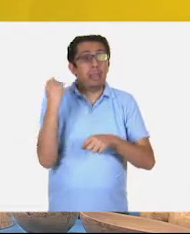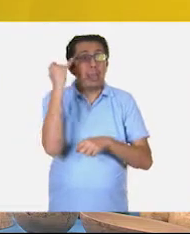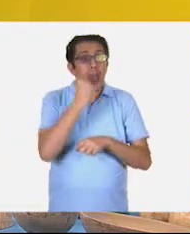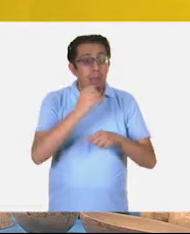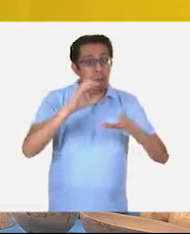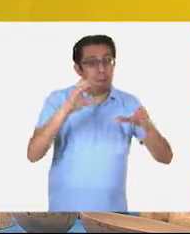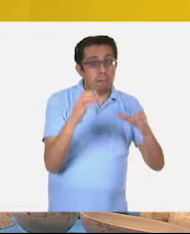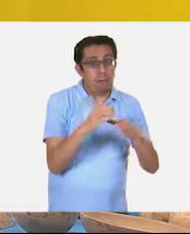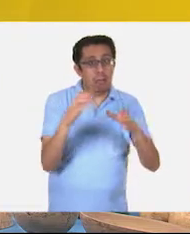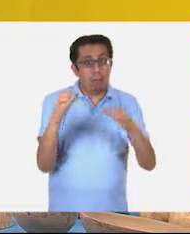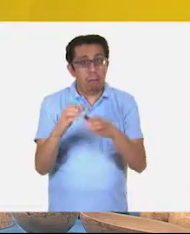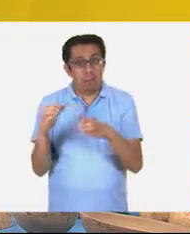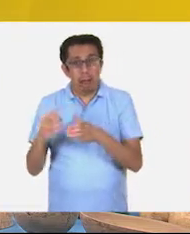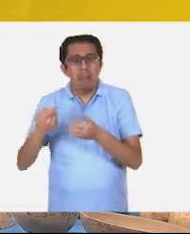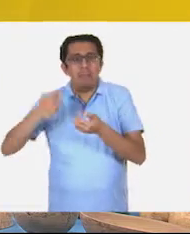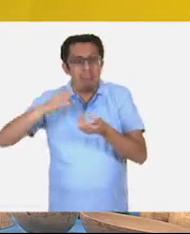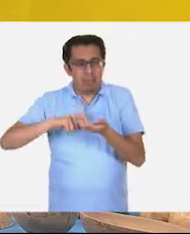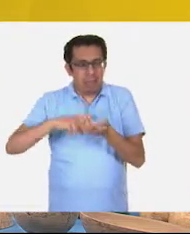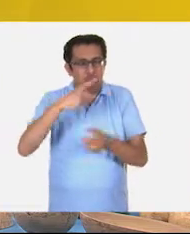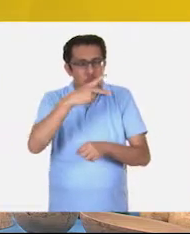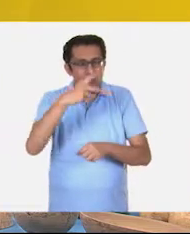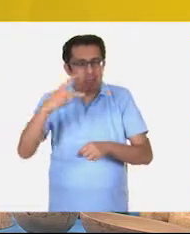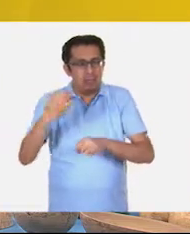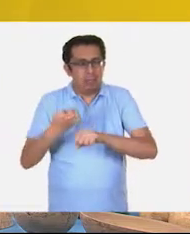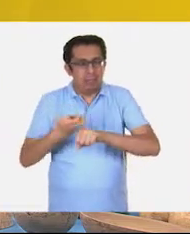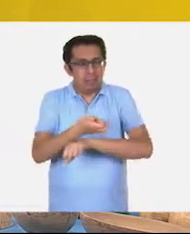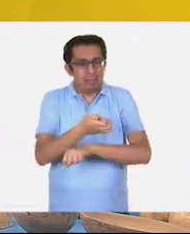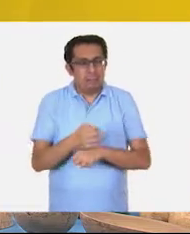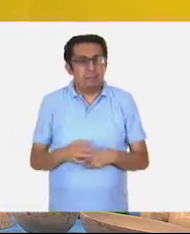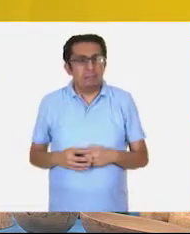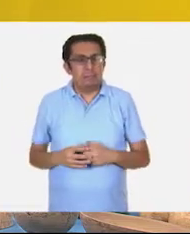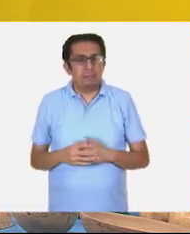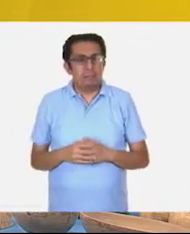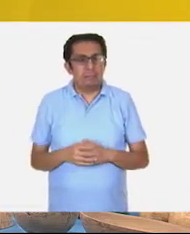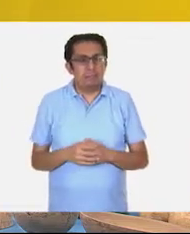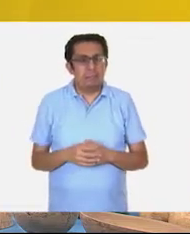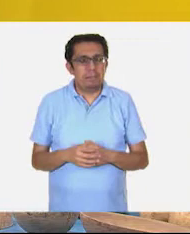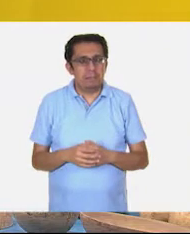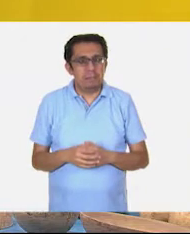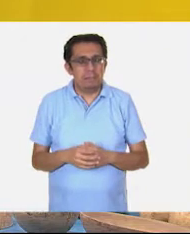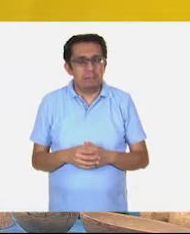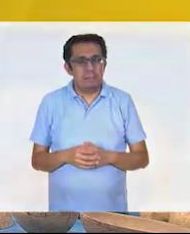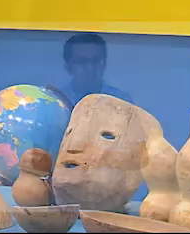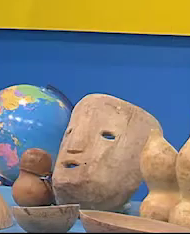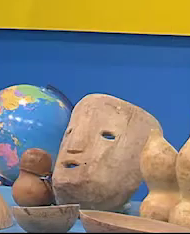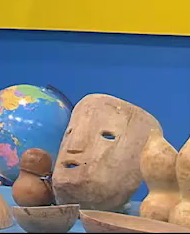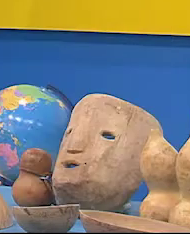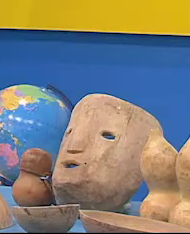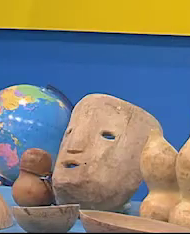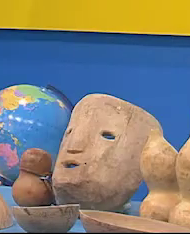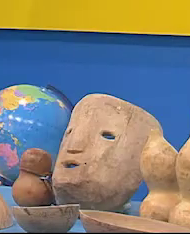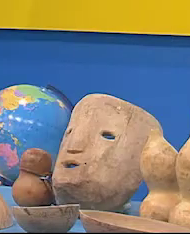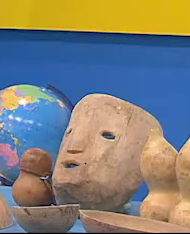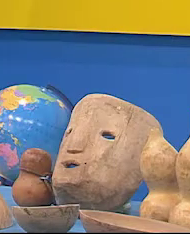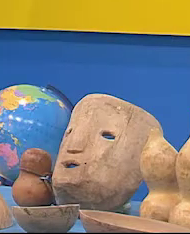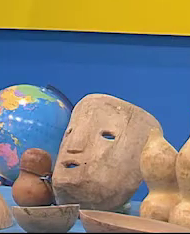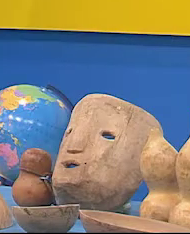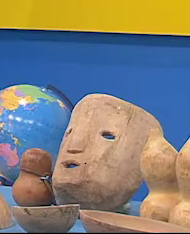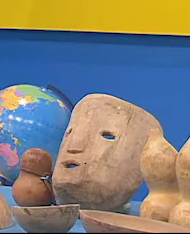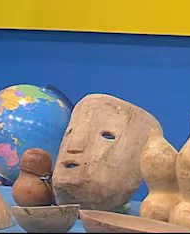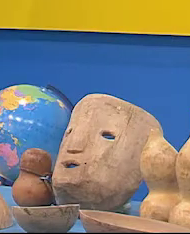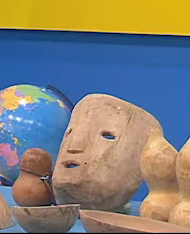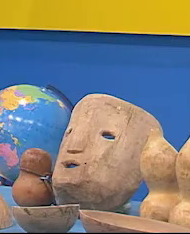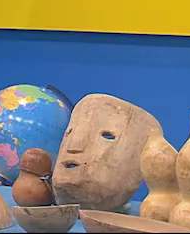estado, región. Como chotoyona, habina rico chizajala, onda. Chizajala, no.